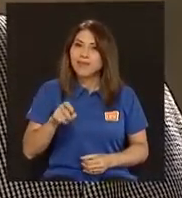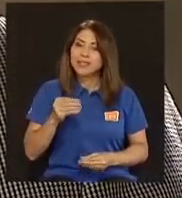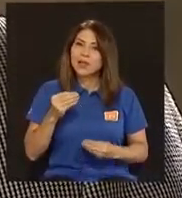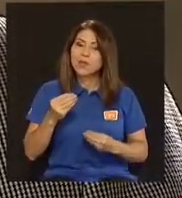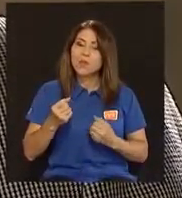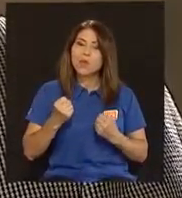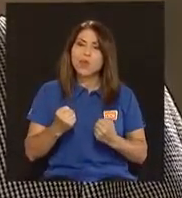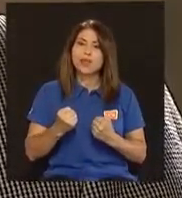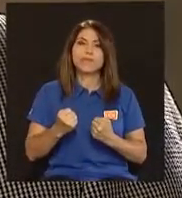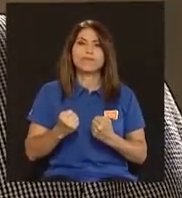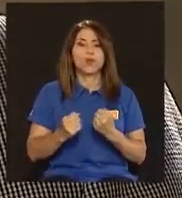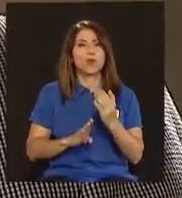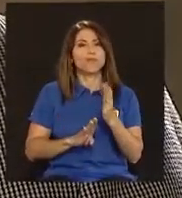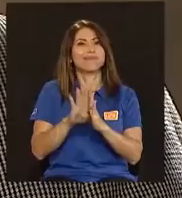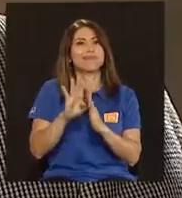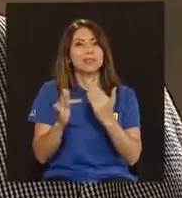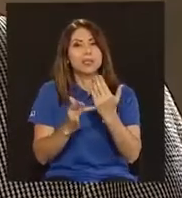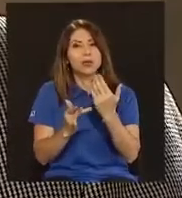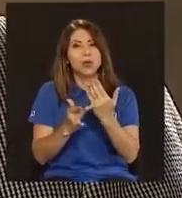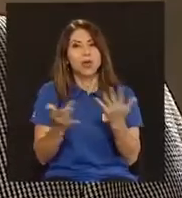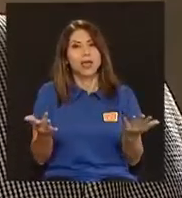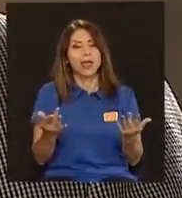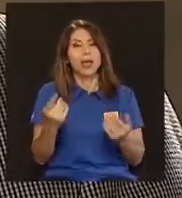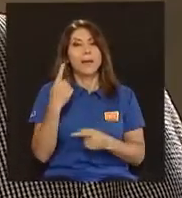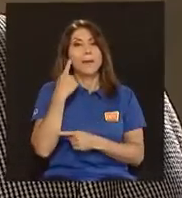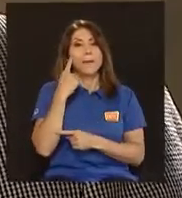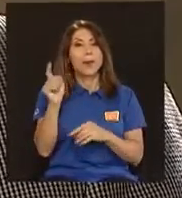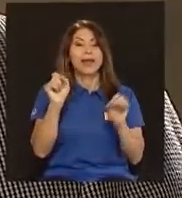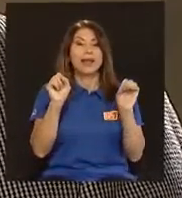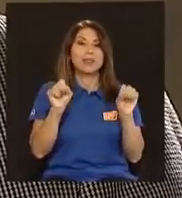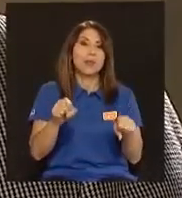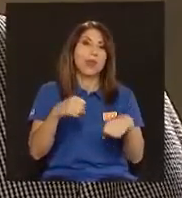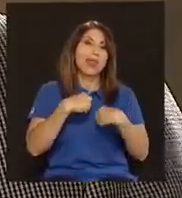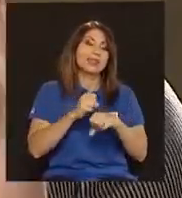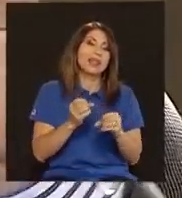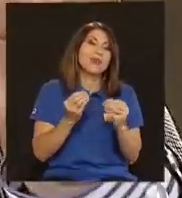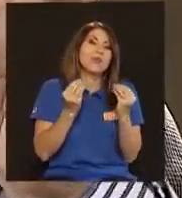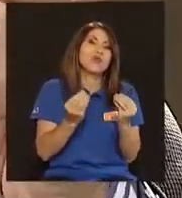intensivas en tecnología, de manera que mucho se pueda hacer en el celular o